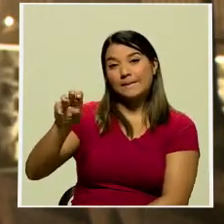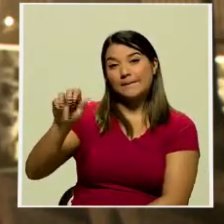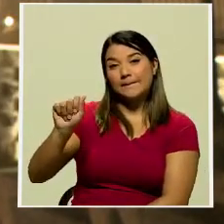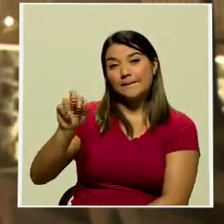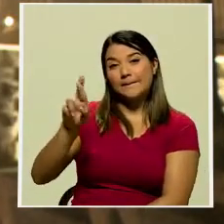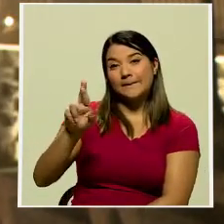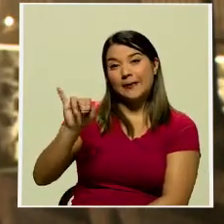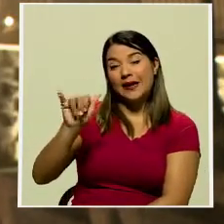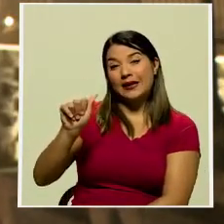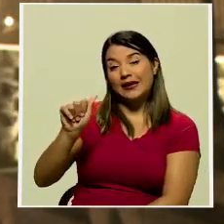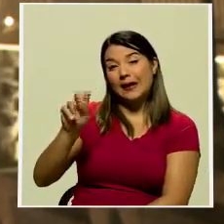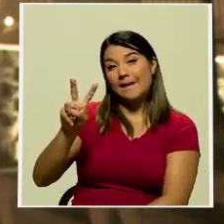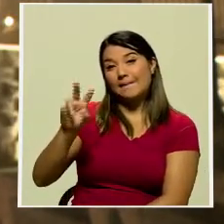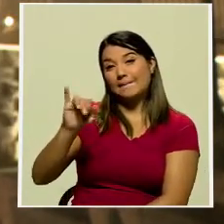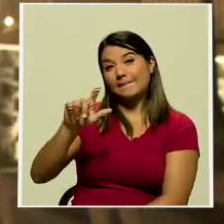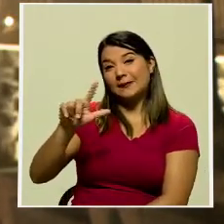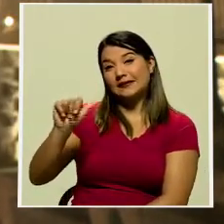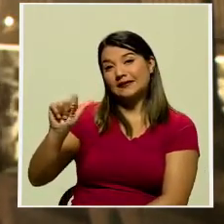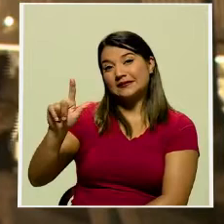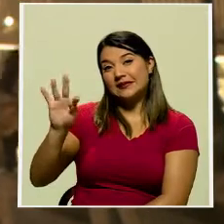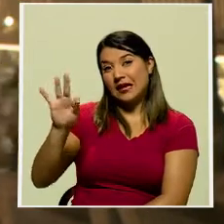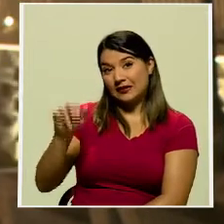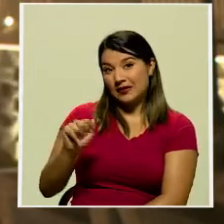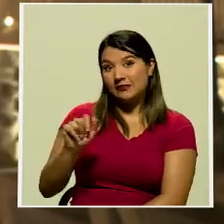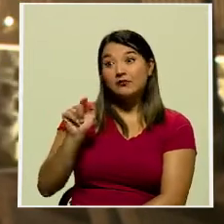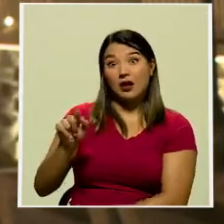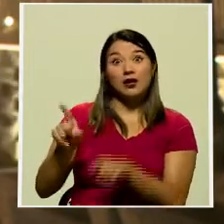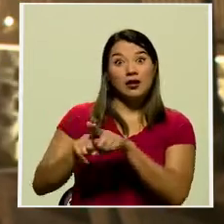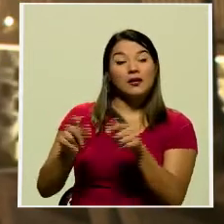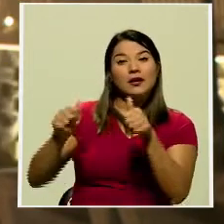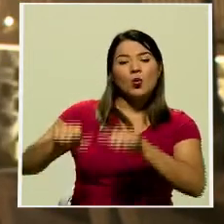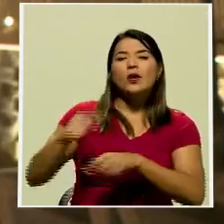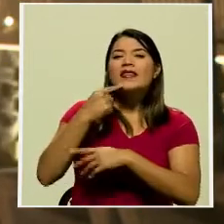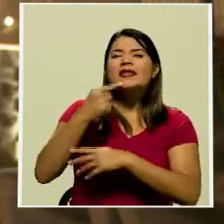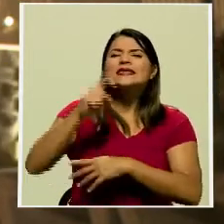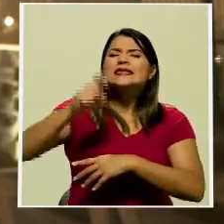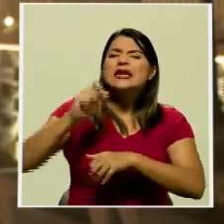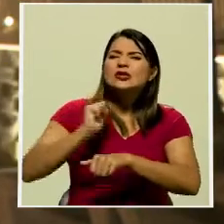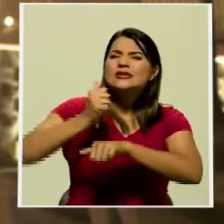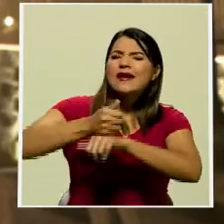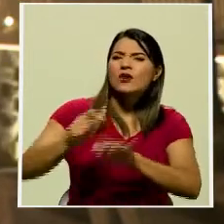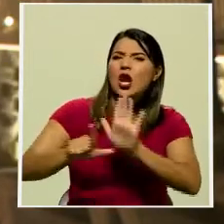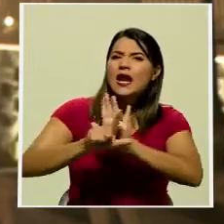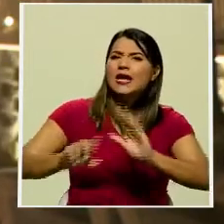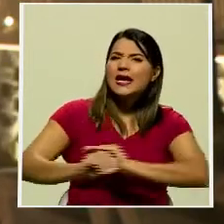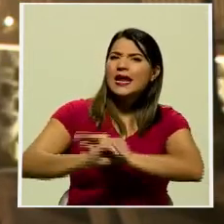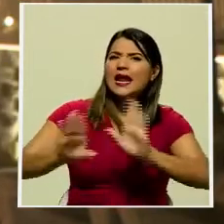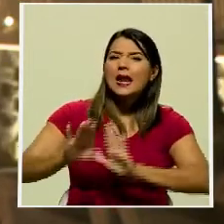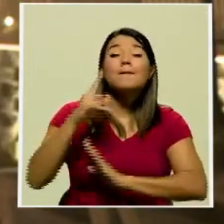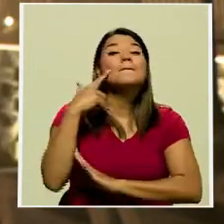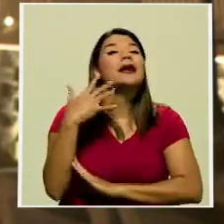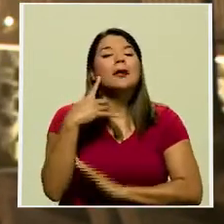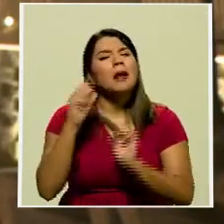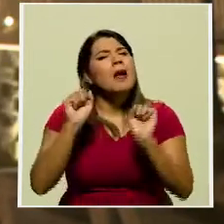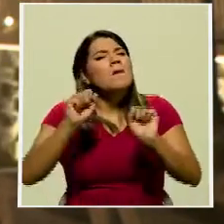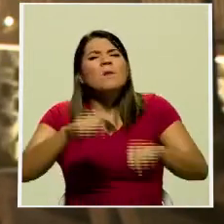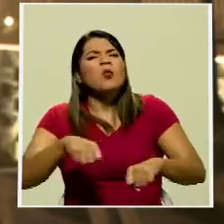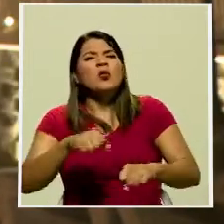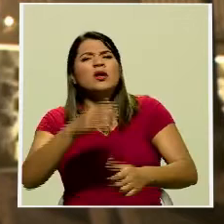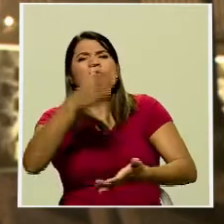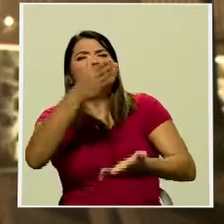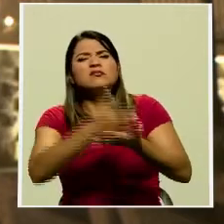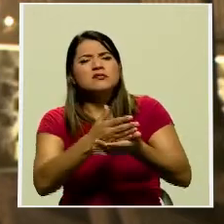de legisladores, asegura que acá lo que hace falta es poner un marco jurídico bien claro para poder dejar de tener miedo